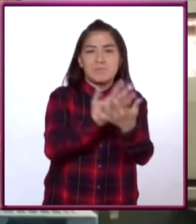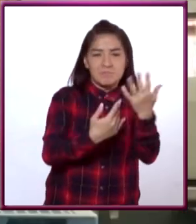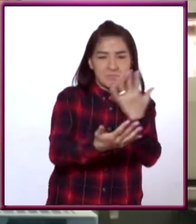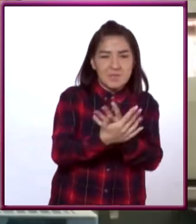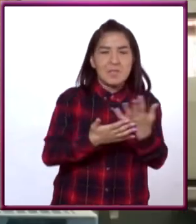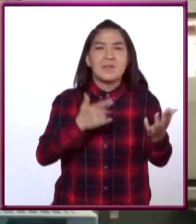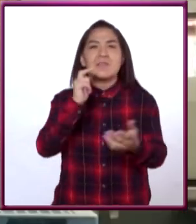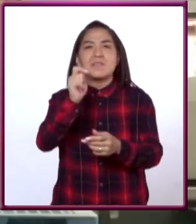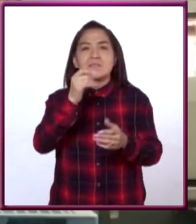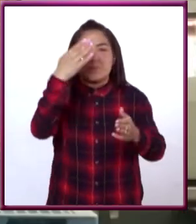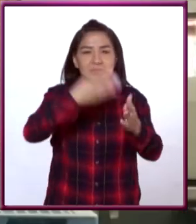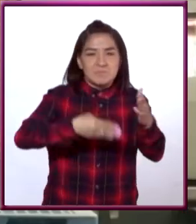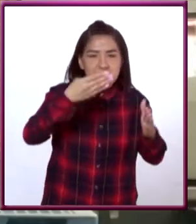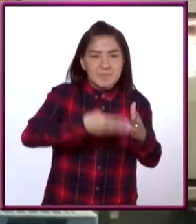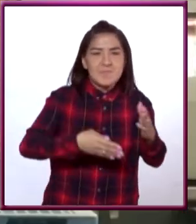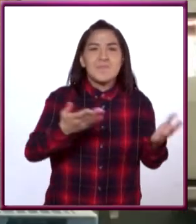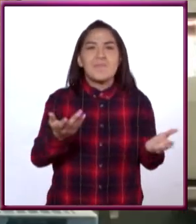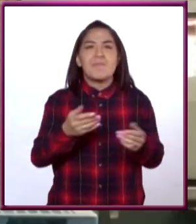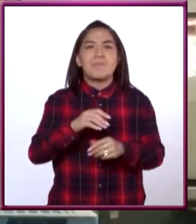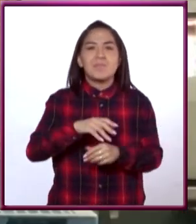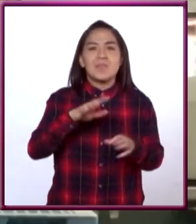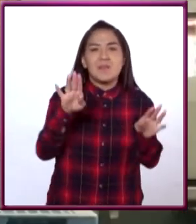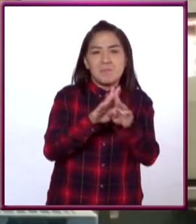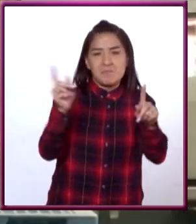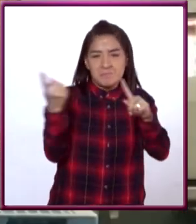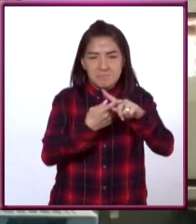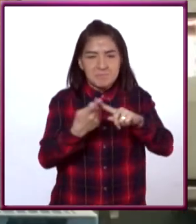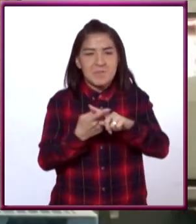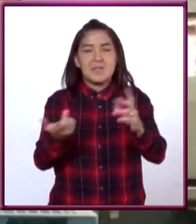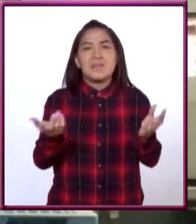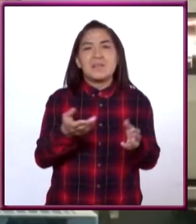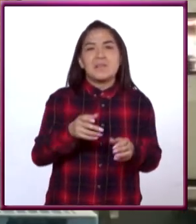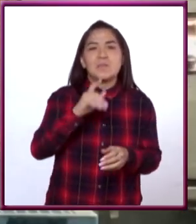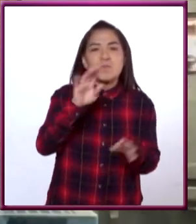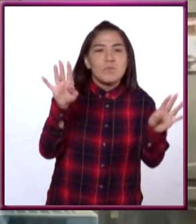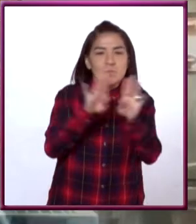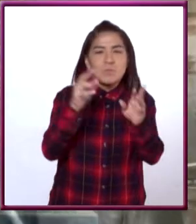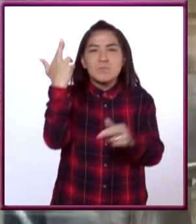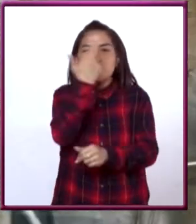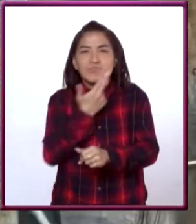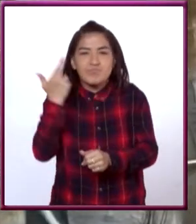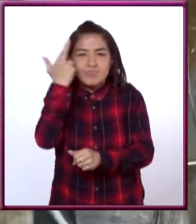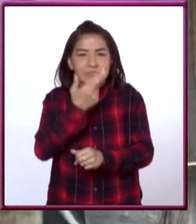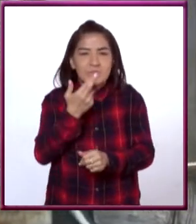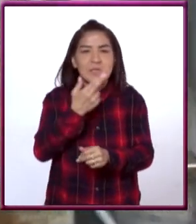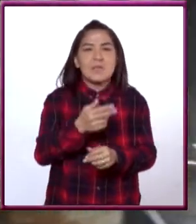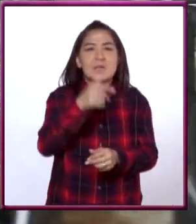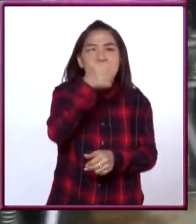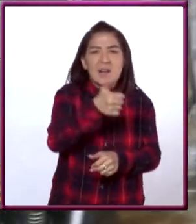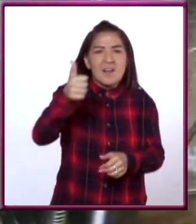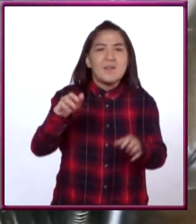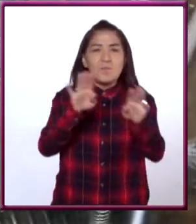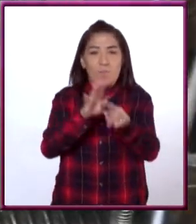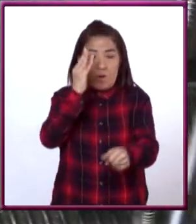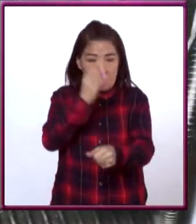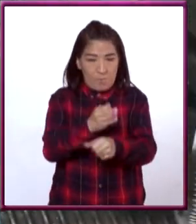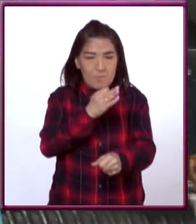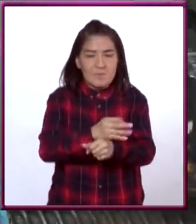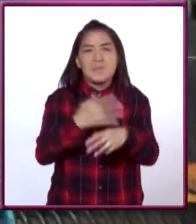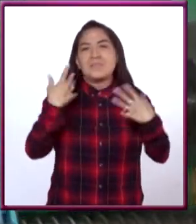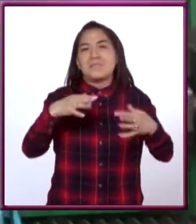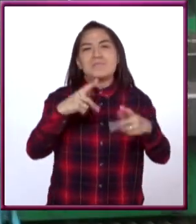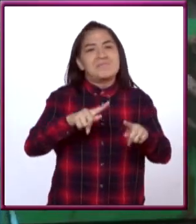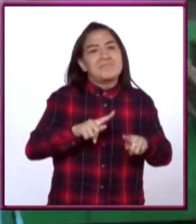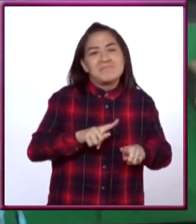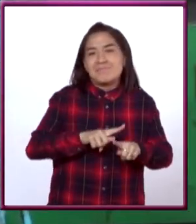manufactura aditiva, realidad aumentada, realidad virtual, sistemas de visión, análisis de información. Las capacidades que tenemos actualmente